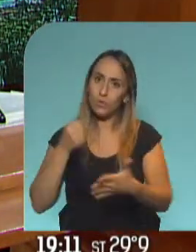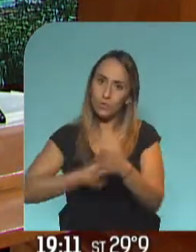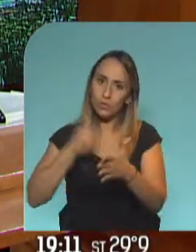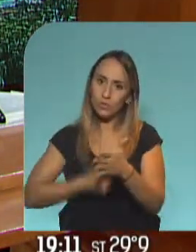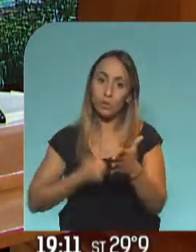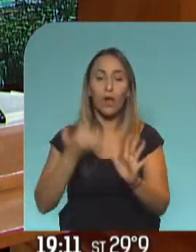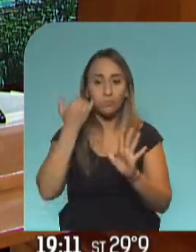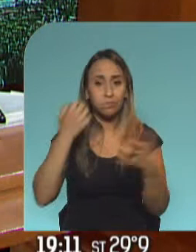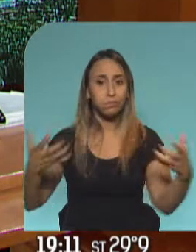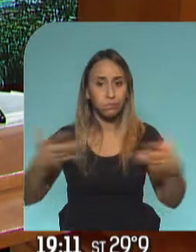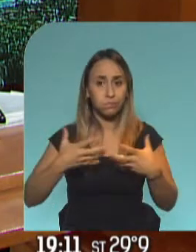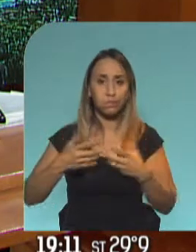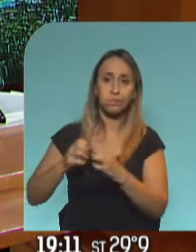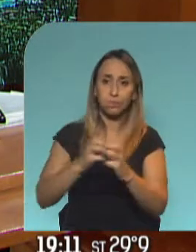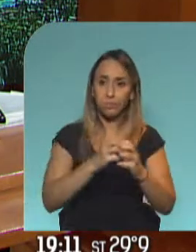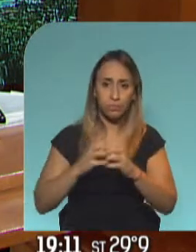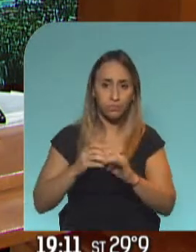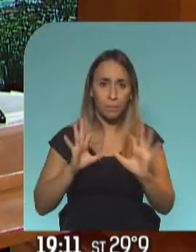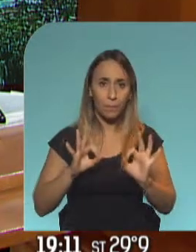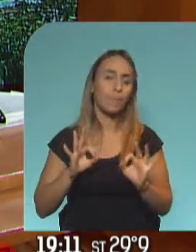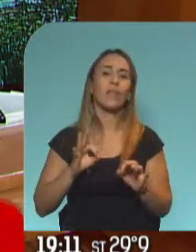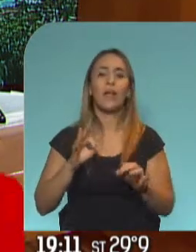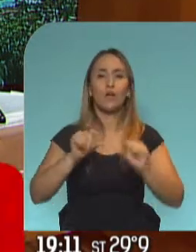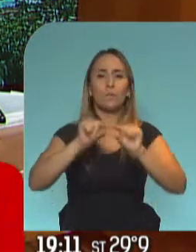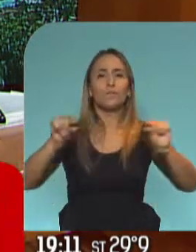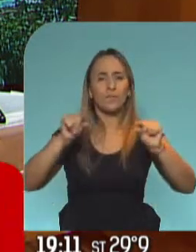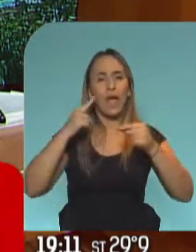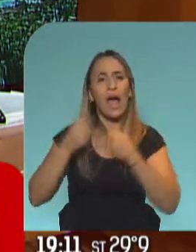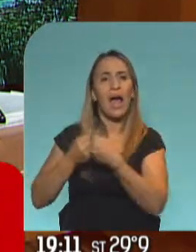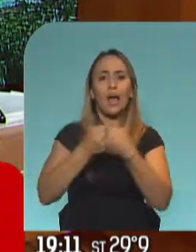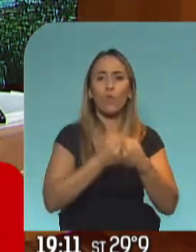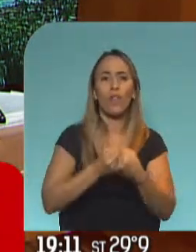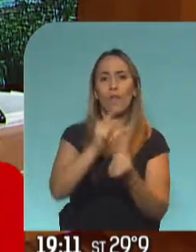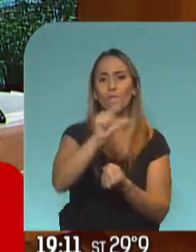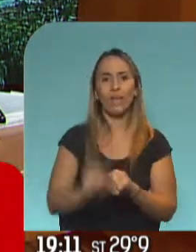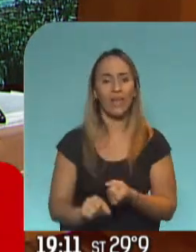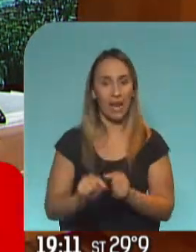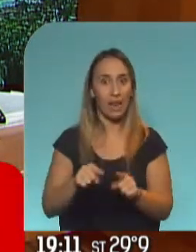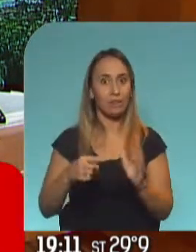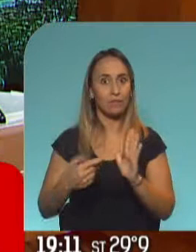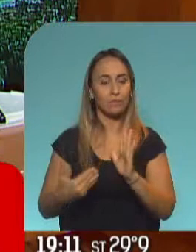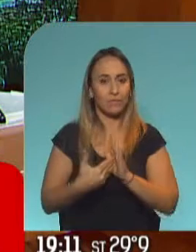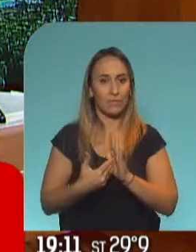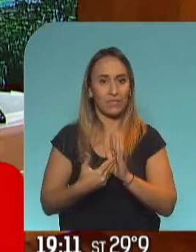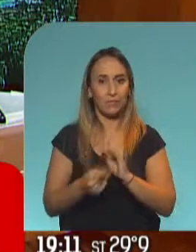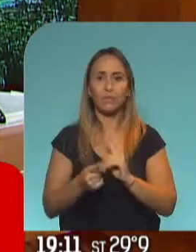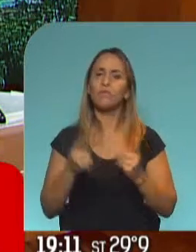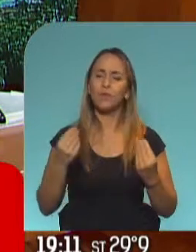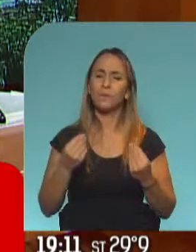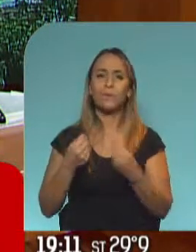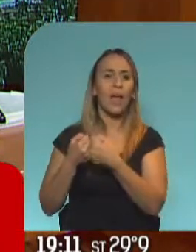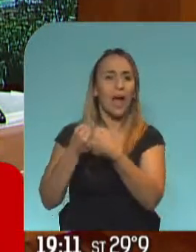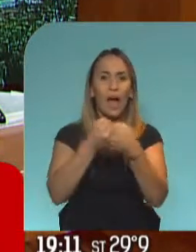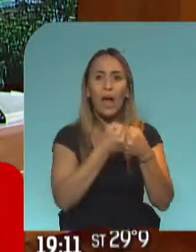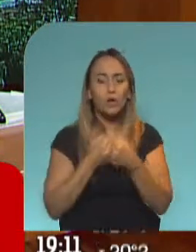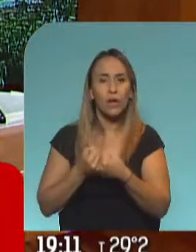la mesa el tema. Sí, acuerdo Nicolás, federal, bienvenido. esa es la clave porque ¿qué es lo que se está tratando de hacer a partir de este acuerdo que vamos a